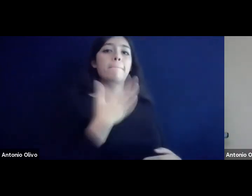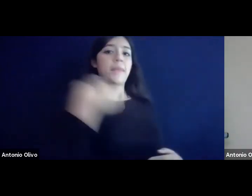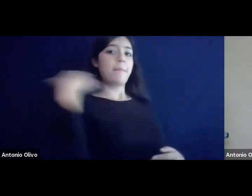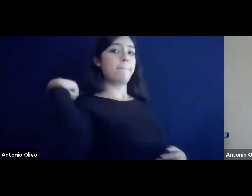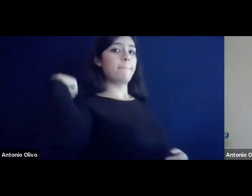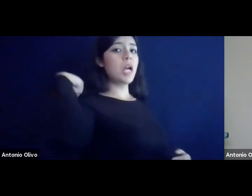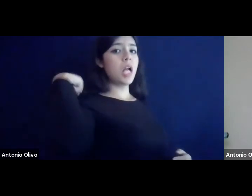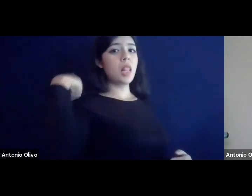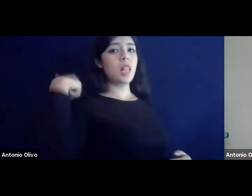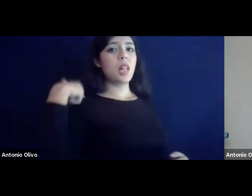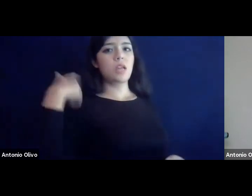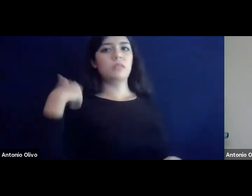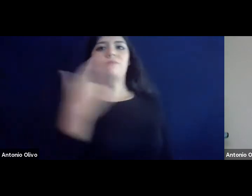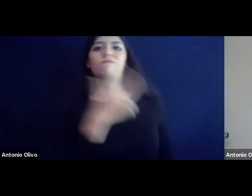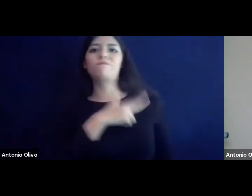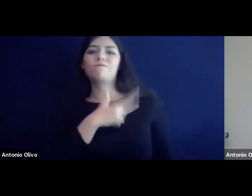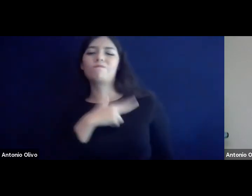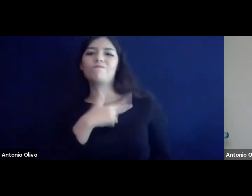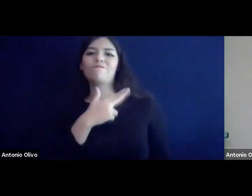un nervio,